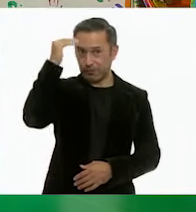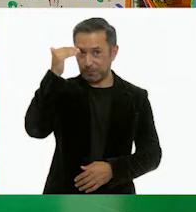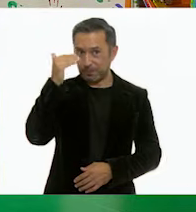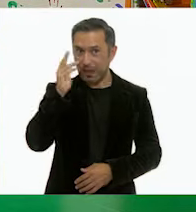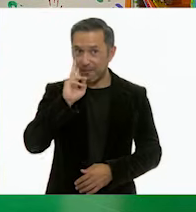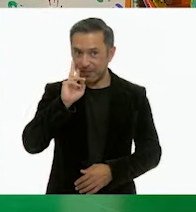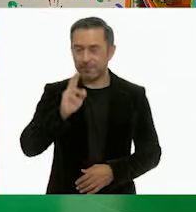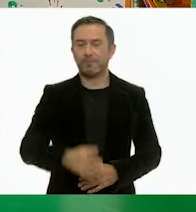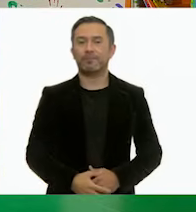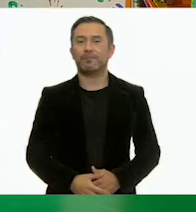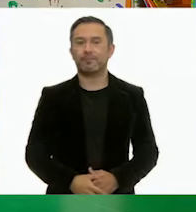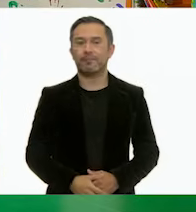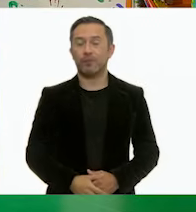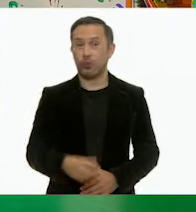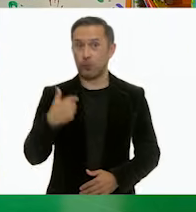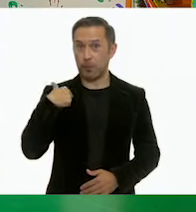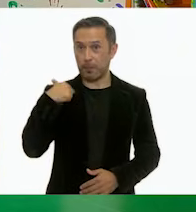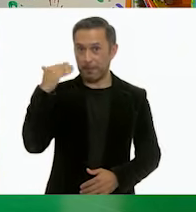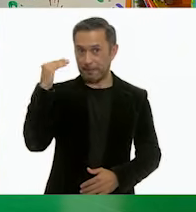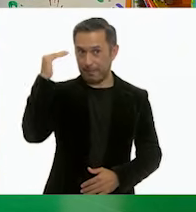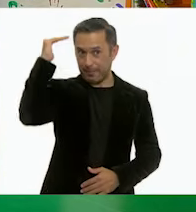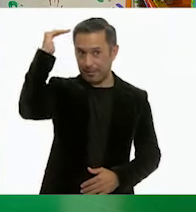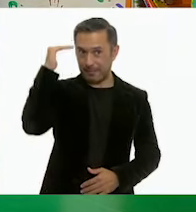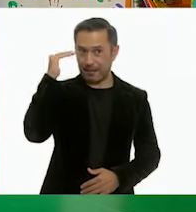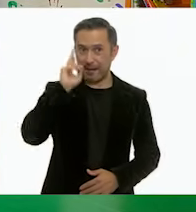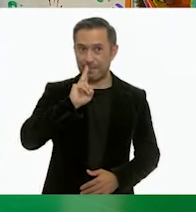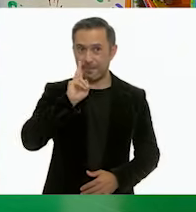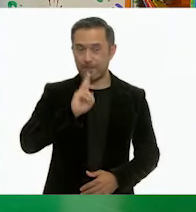Vamos. Me voy a medir.